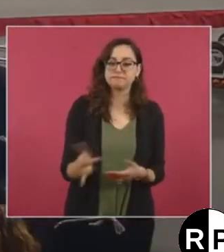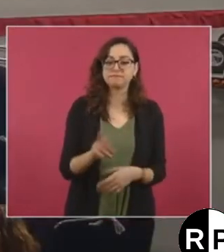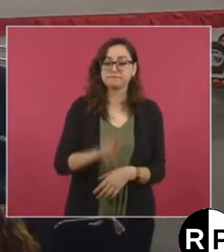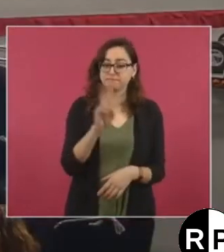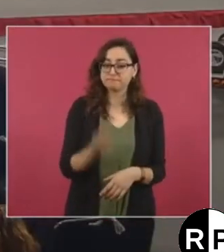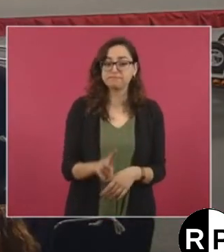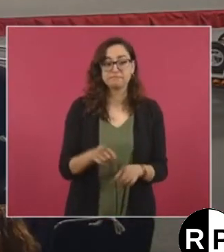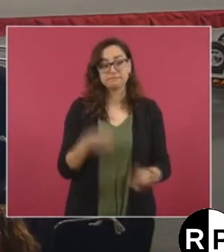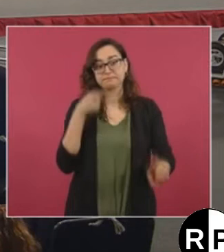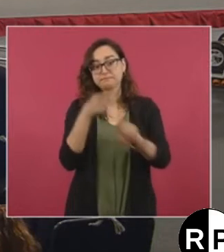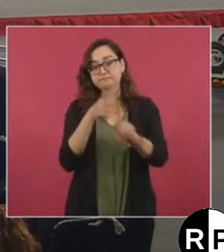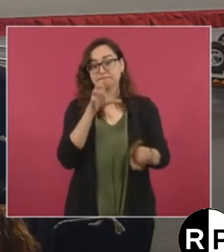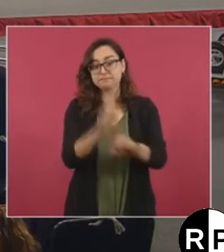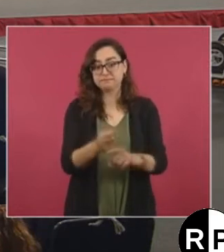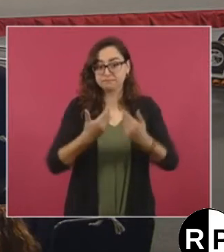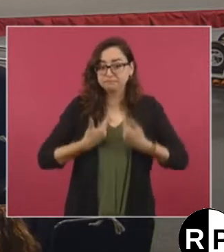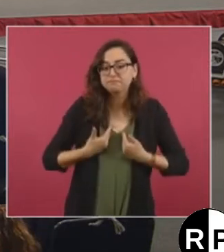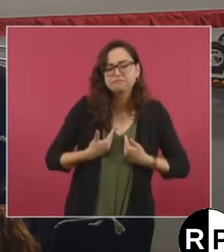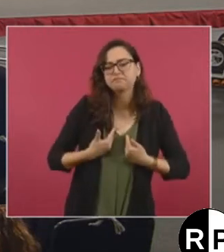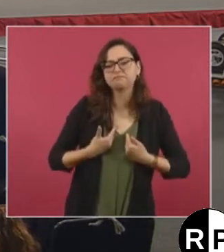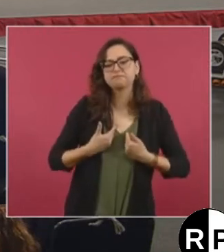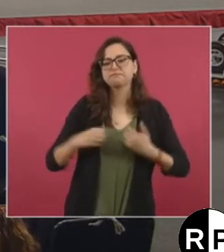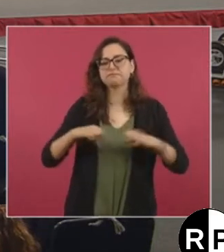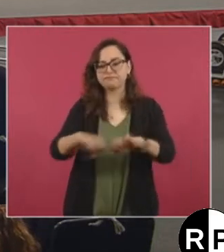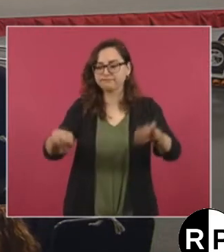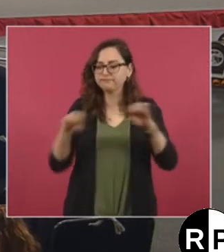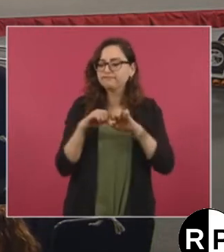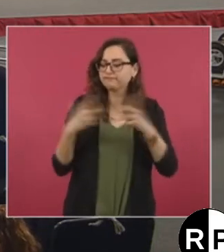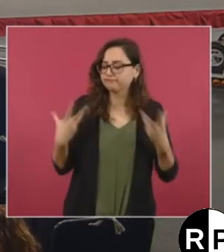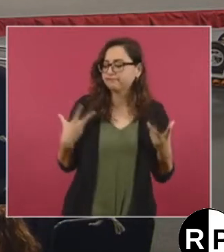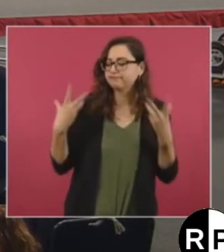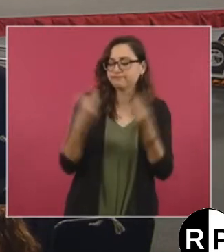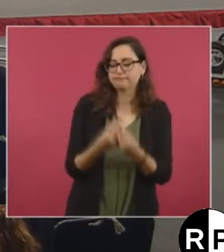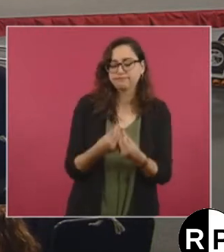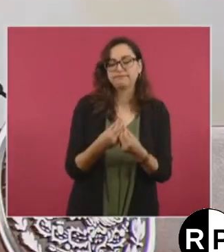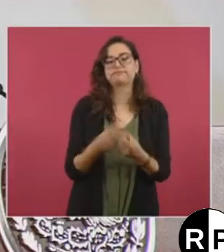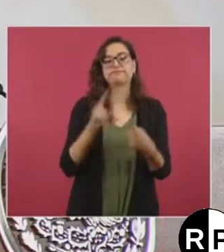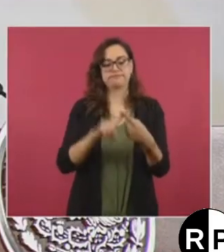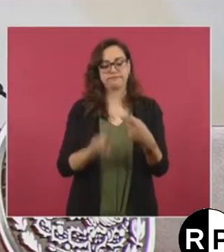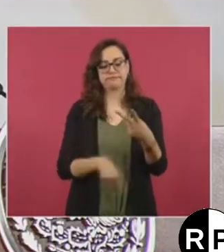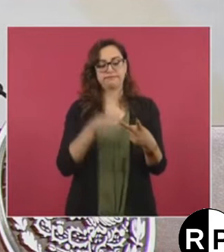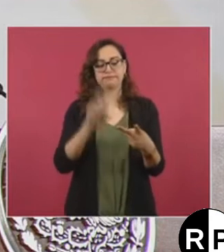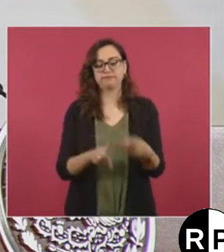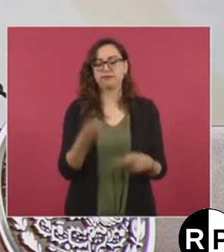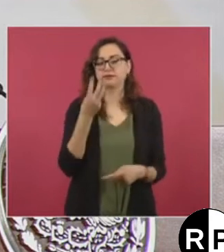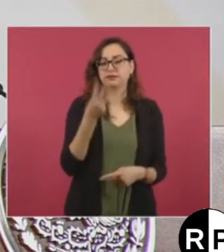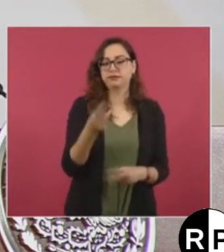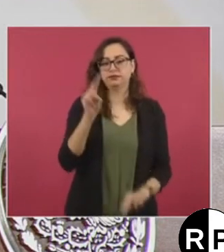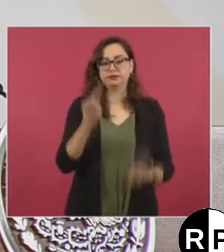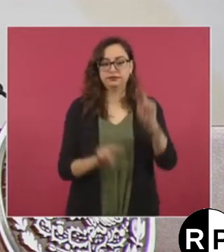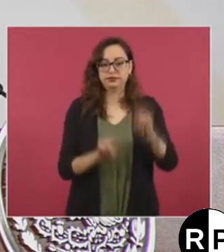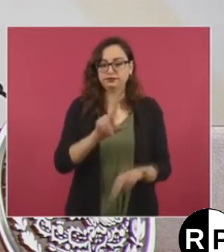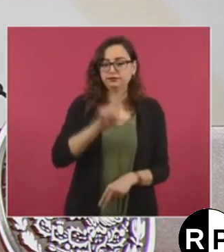en equipo. Esto no es de una persona, esto es de un trabajo en equipo. Desde los tres órdenes de gobierno, desde los que integran las